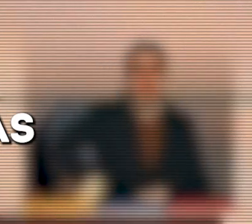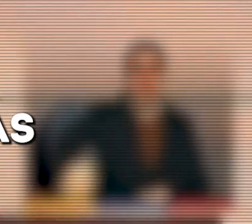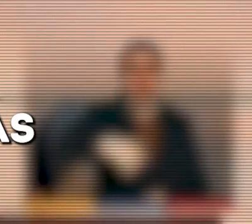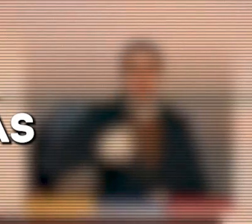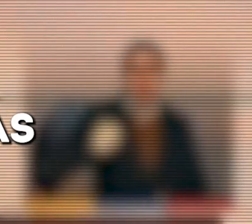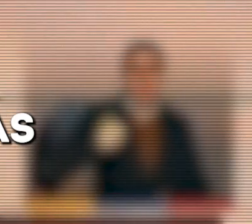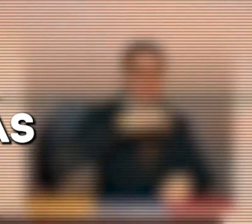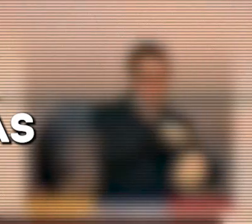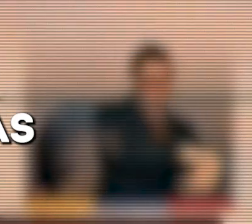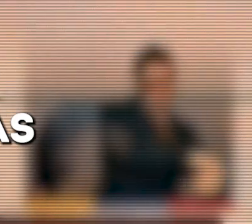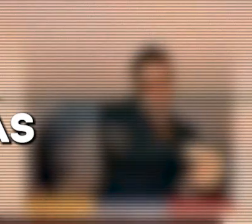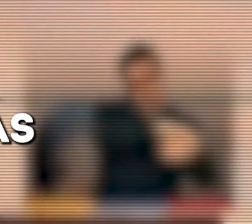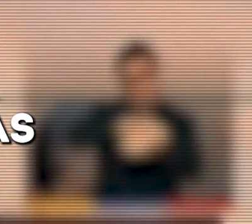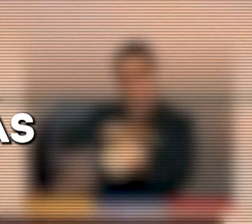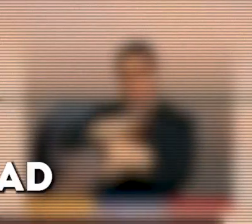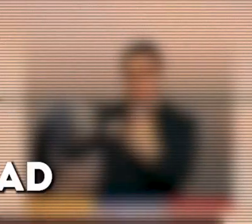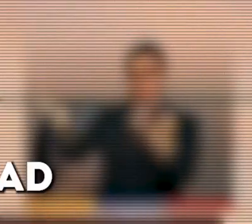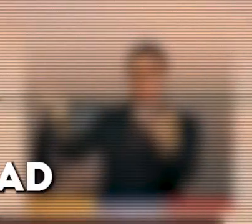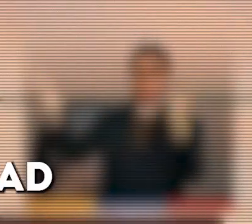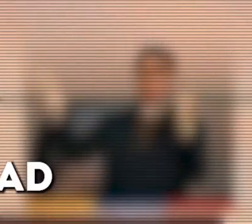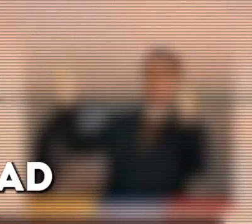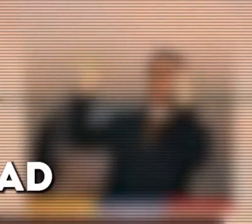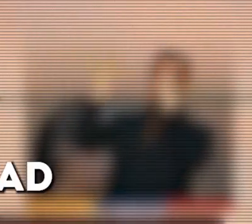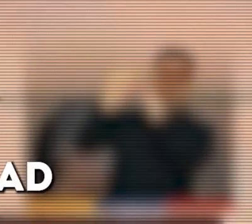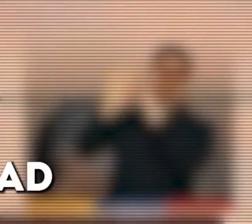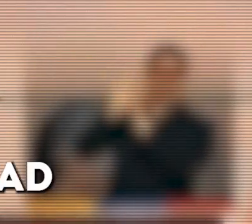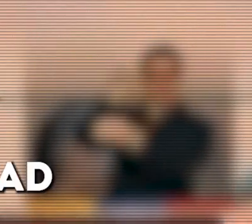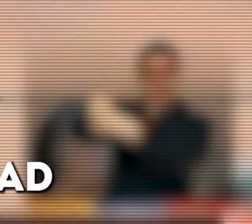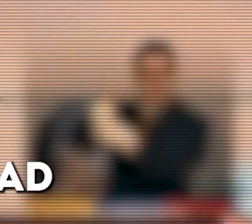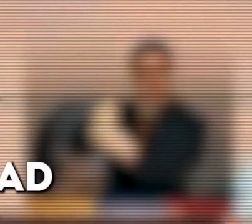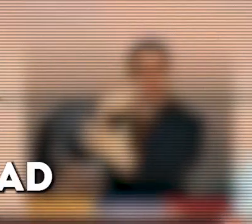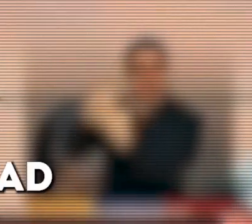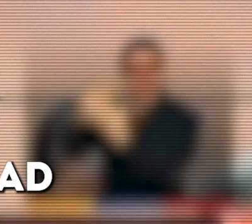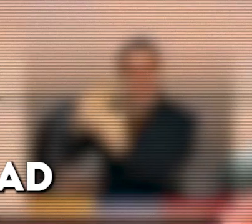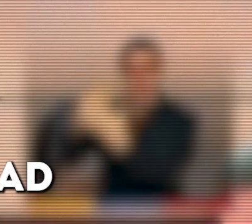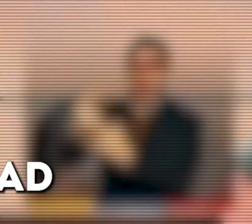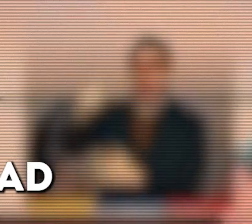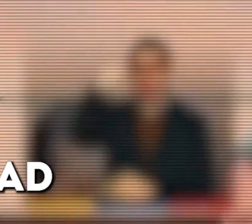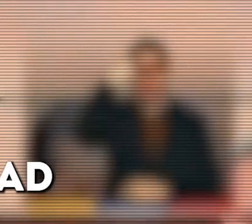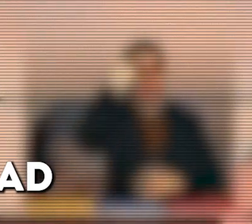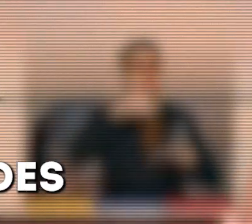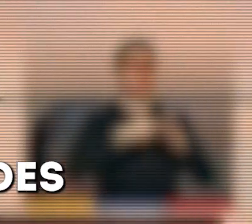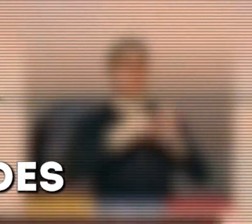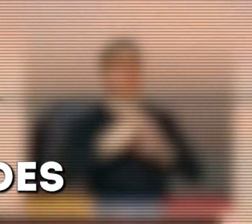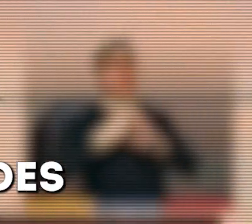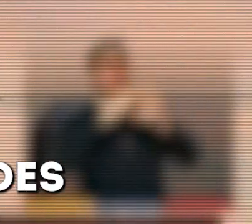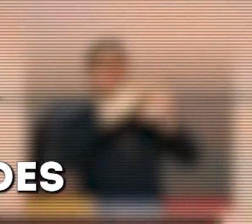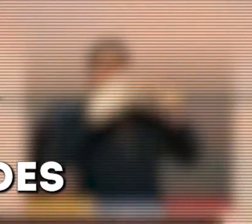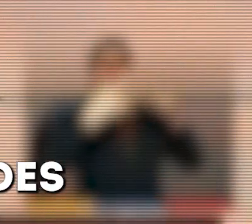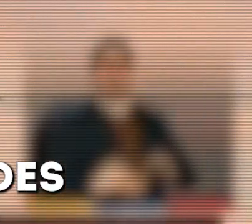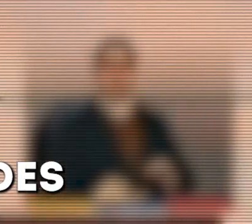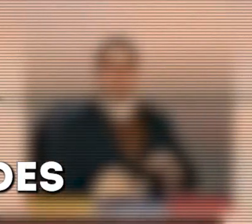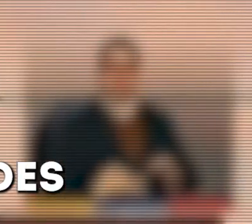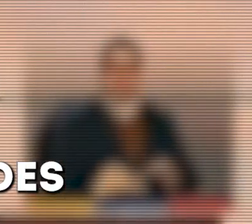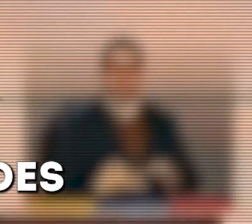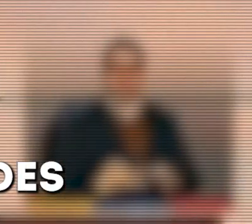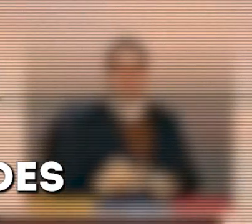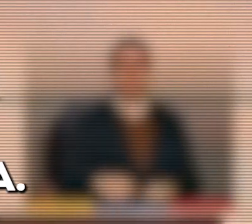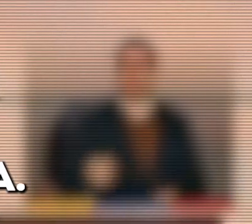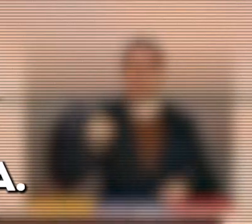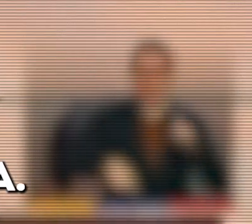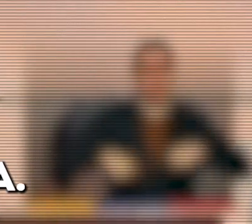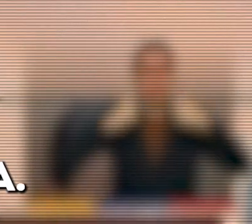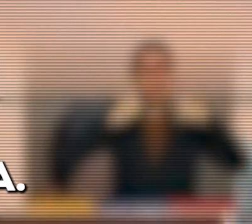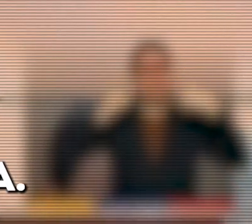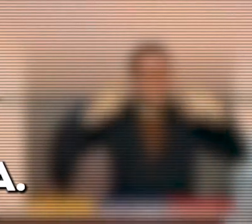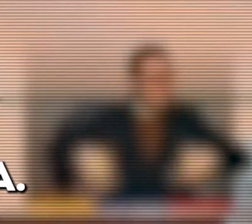las cárceles. Y creen que eso es la seguridad. Y se disparan las